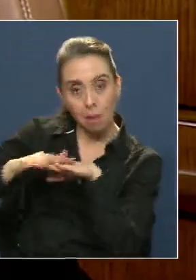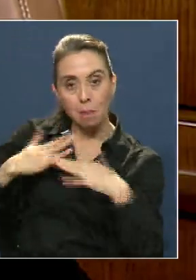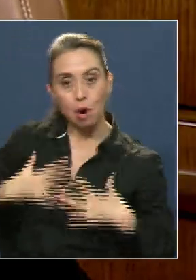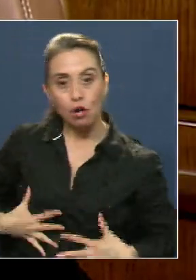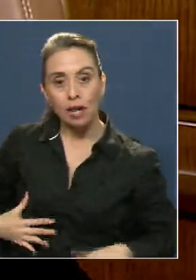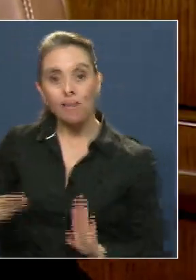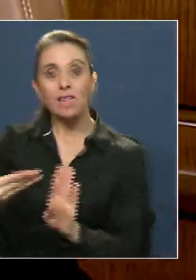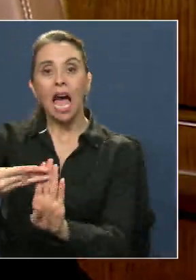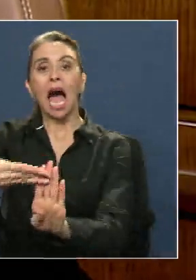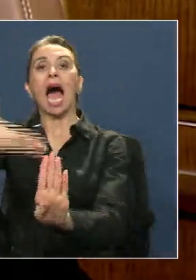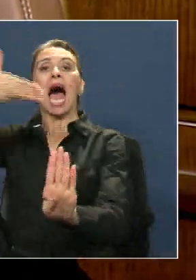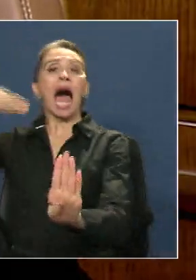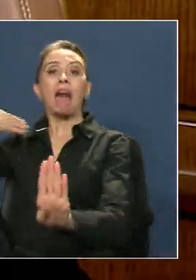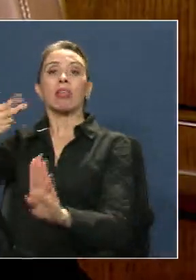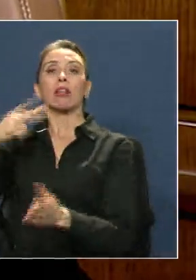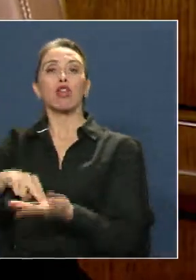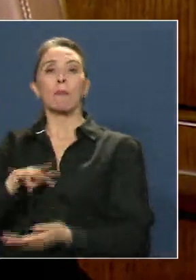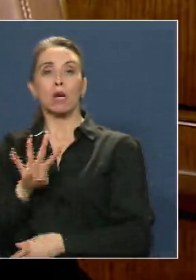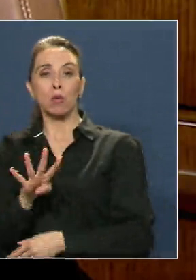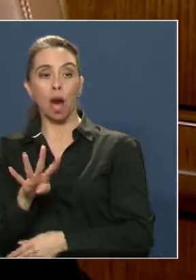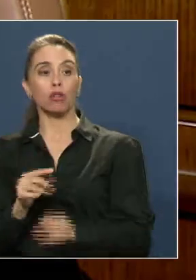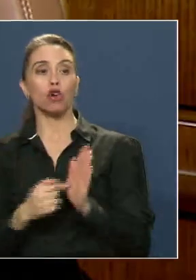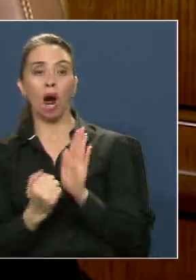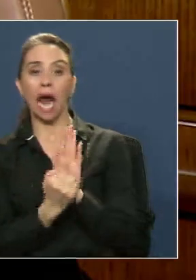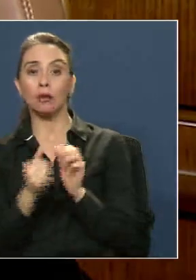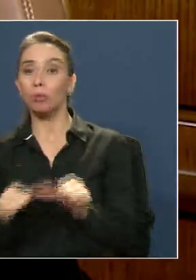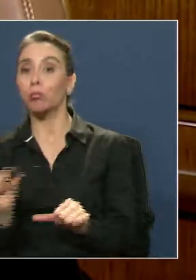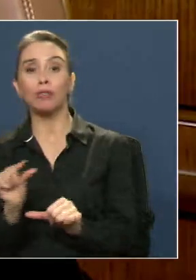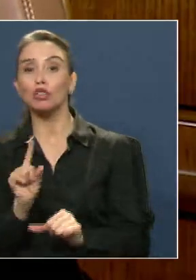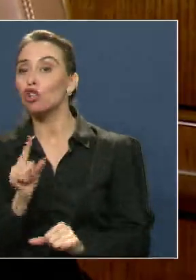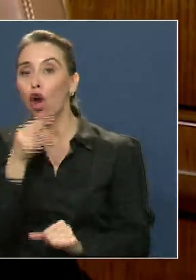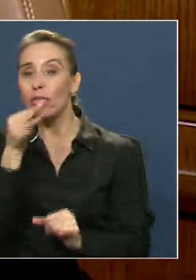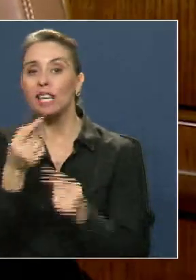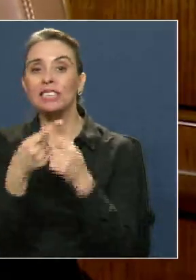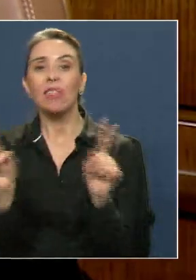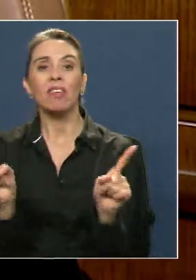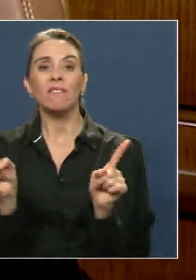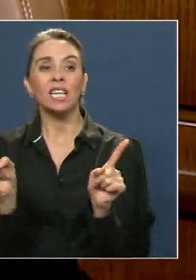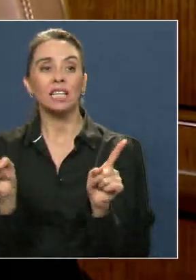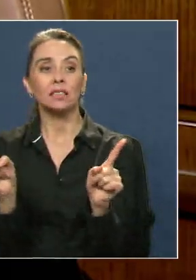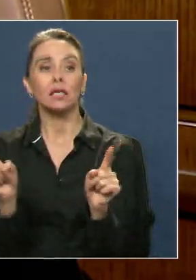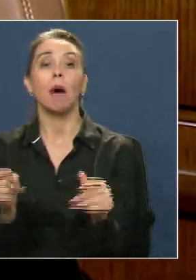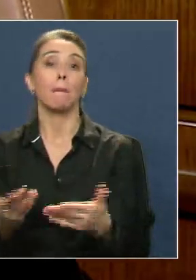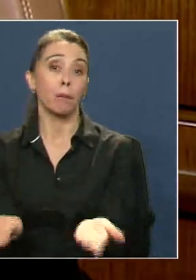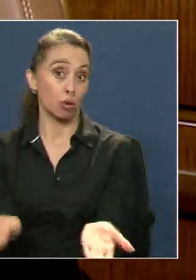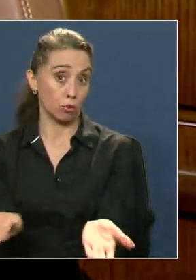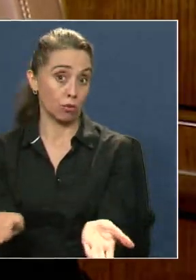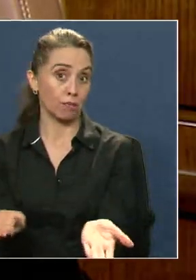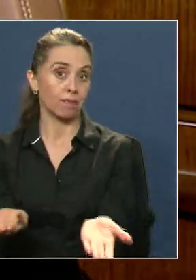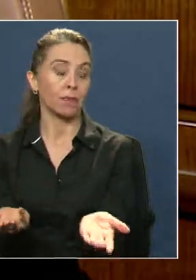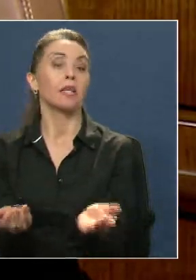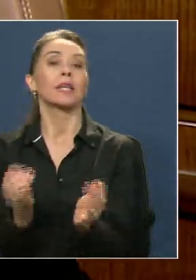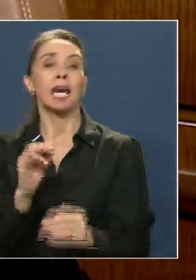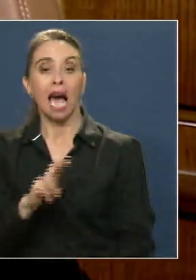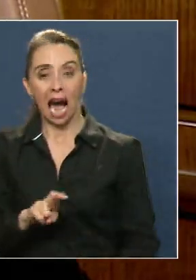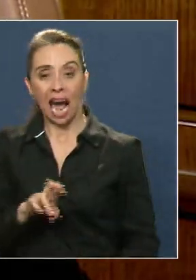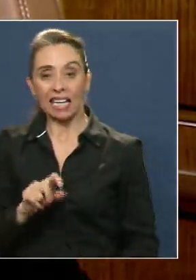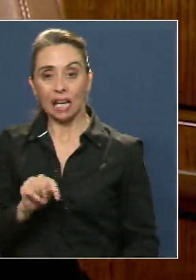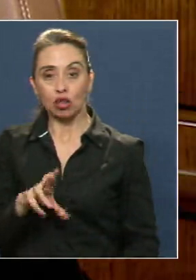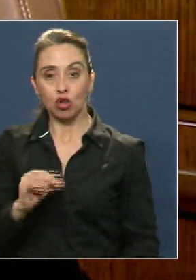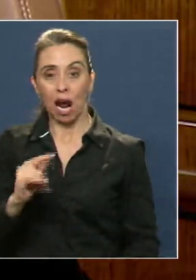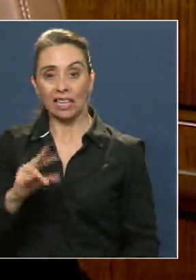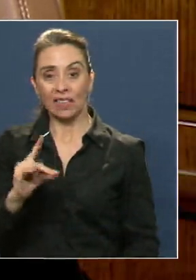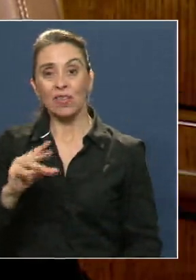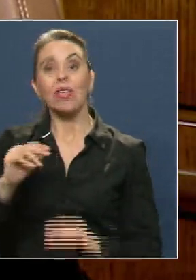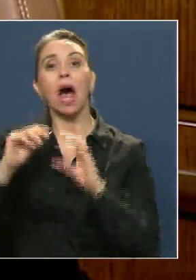2004, porque en ninguna parte este artículo transitorio hace la distinción. Y por lo tanto, la retroactividad respecto a esta